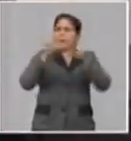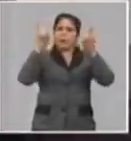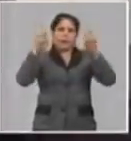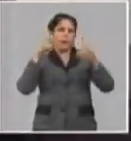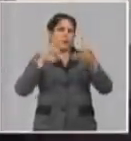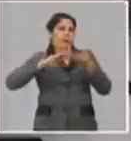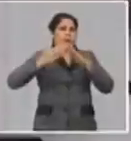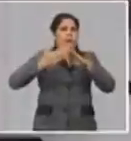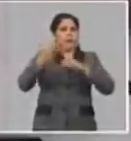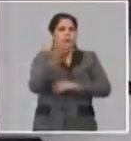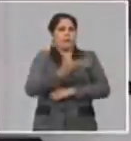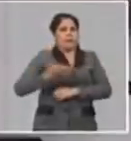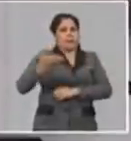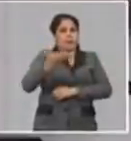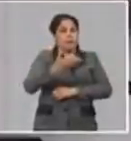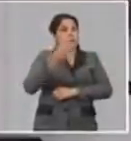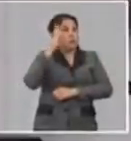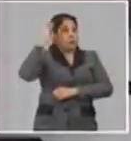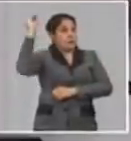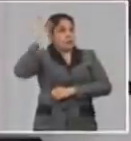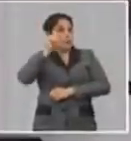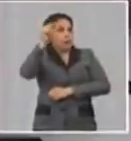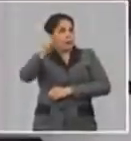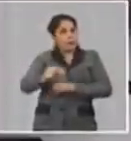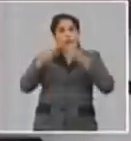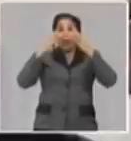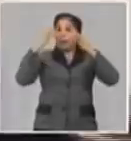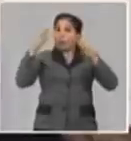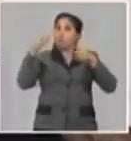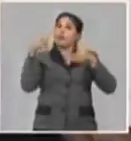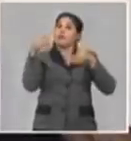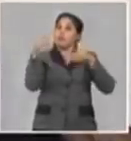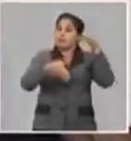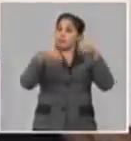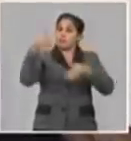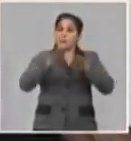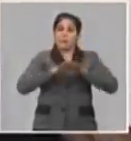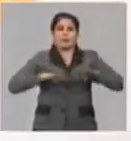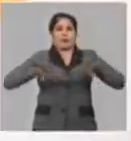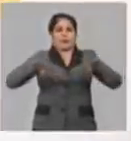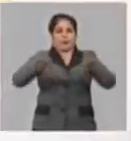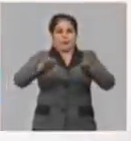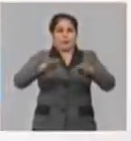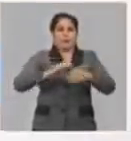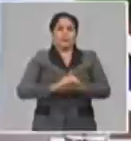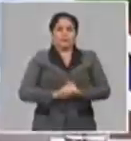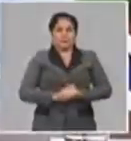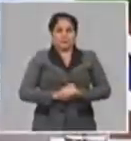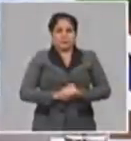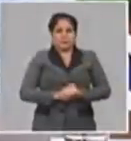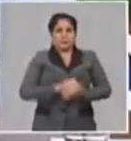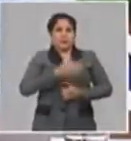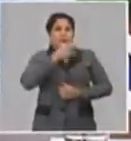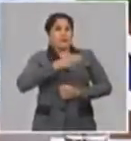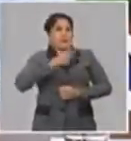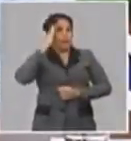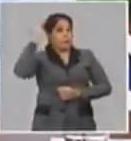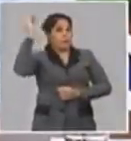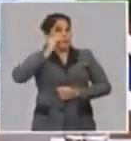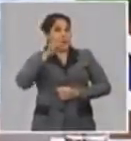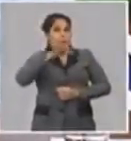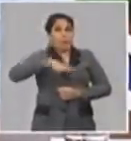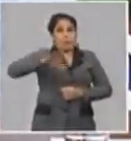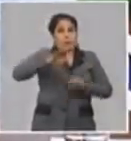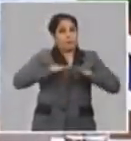debate. Reconocidas personalidades como panelistas invitados. Fidel concibió este